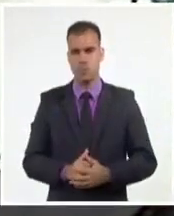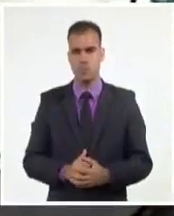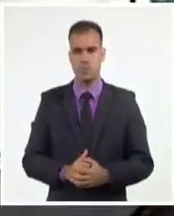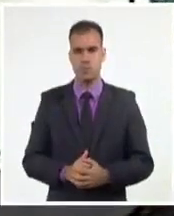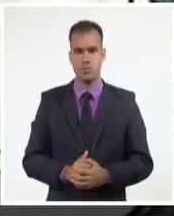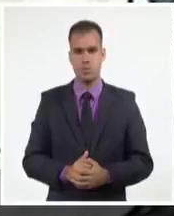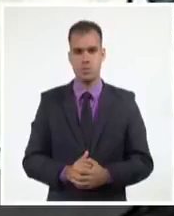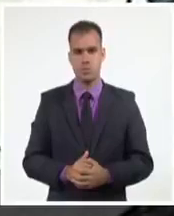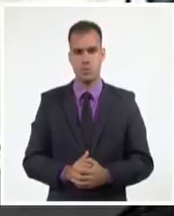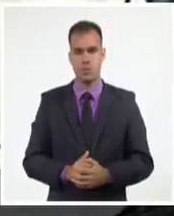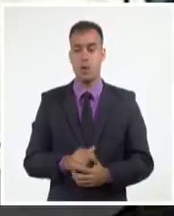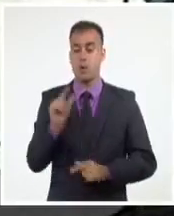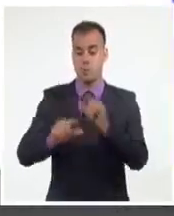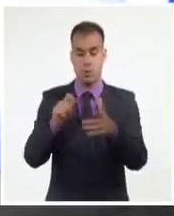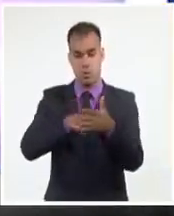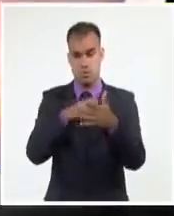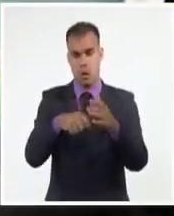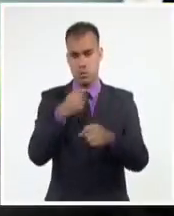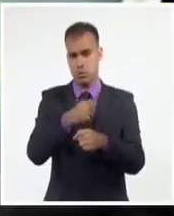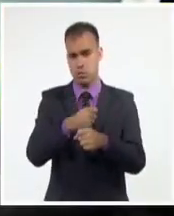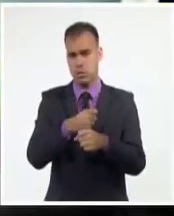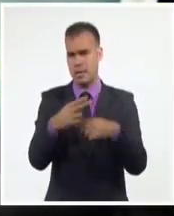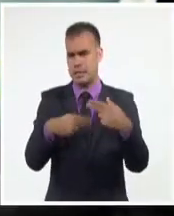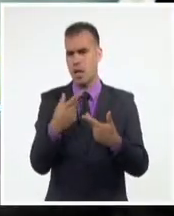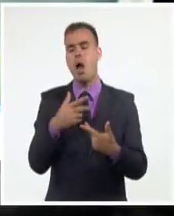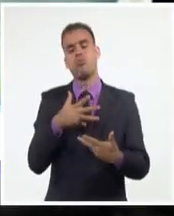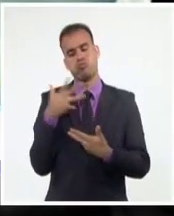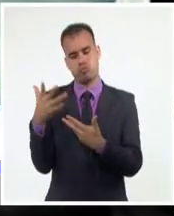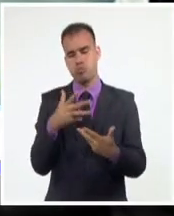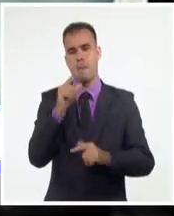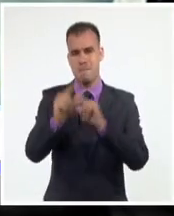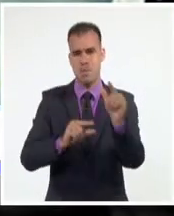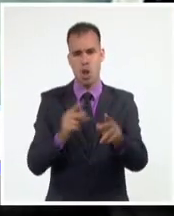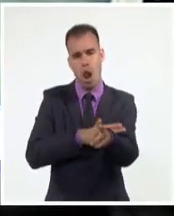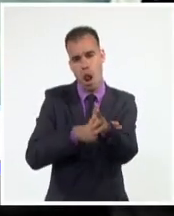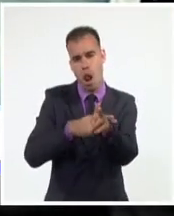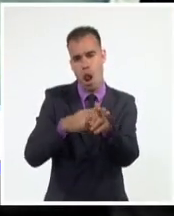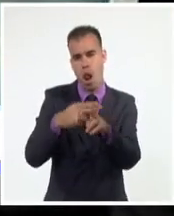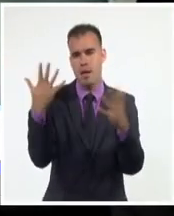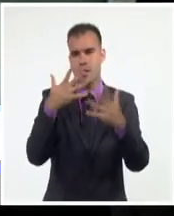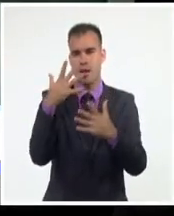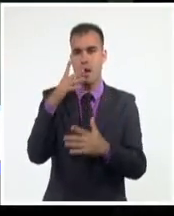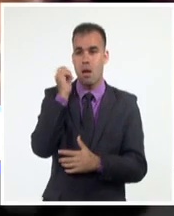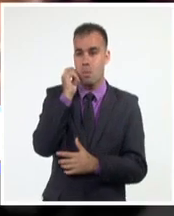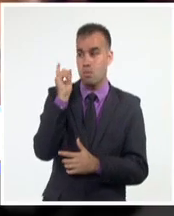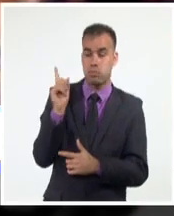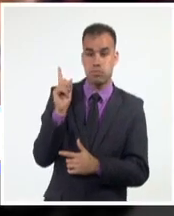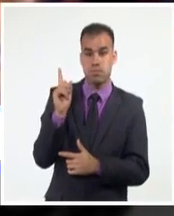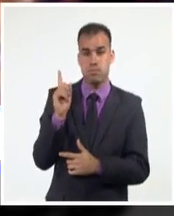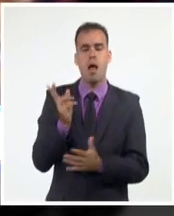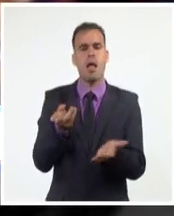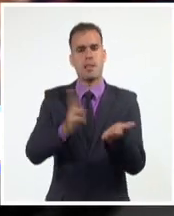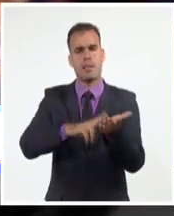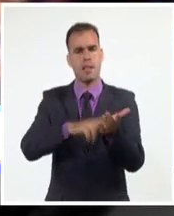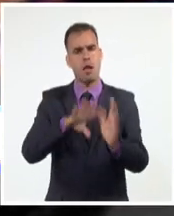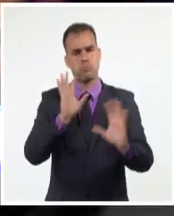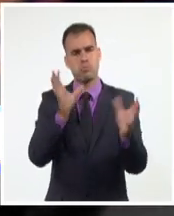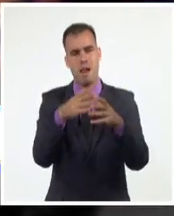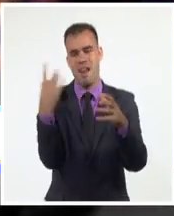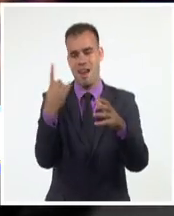con sus organizadores, el proyecto rendirá homenaje a la vida y obra de López, integrante de la vanguardia pictórica nacional afincada